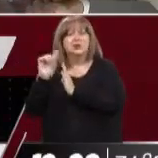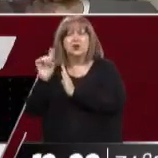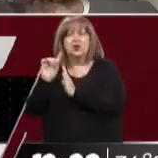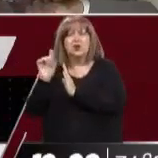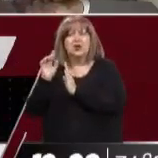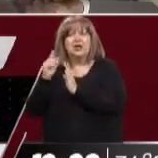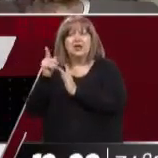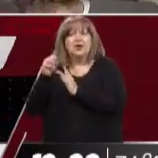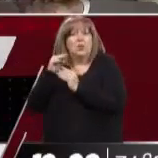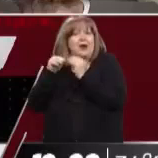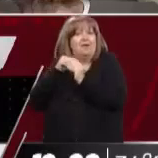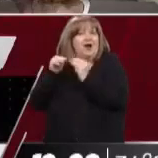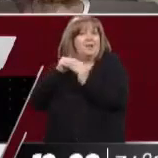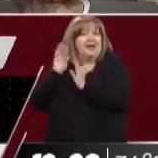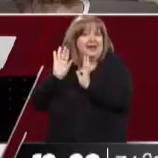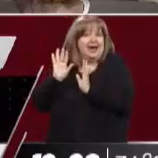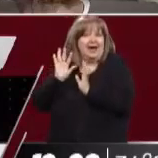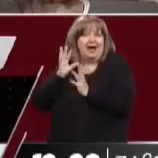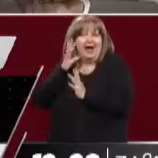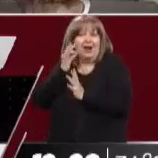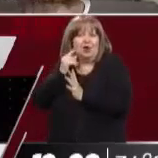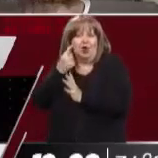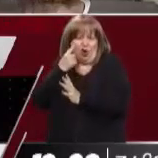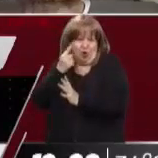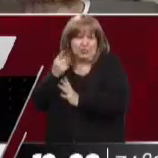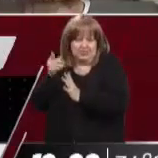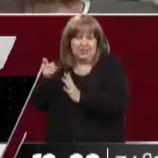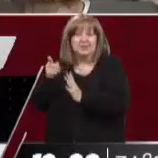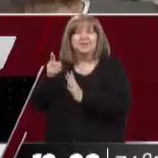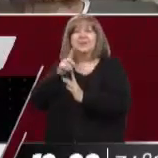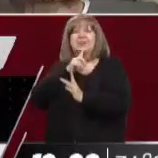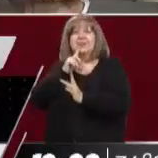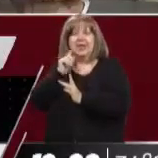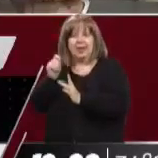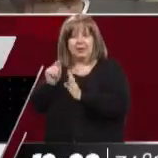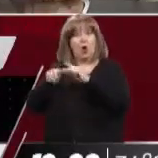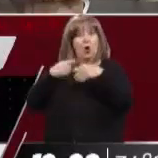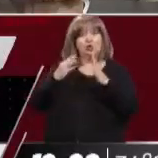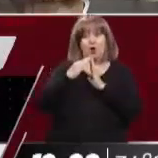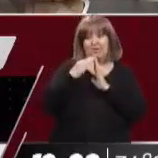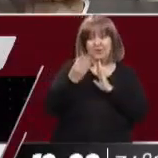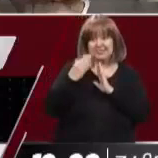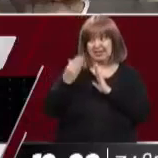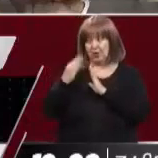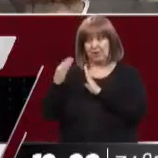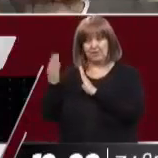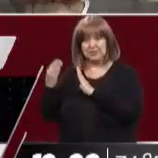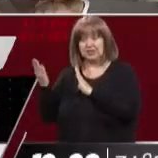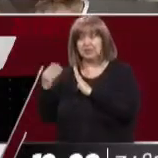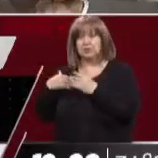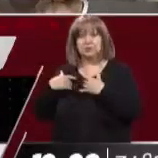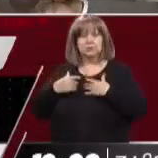este hombre, que era en esta casa de esta tía a la cual él hacía mención. Los vecinos del barrio Los Chilenos estaban